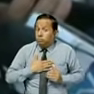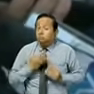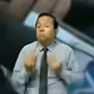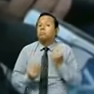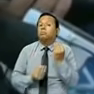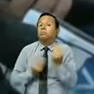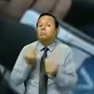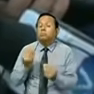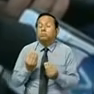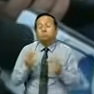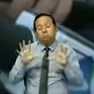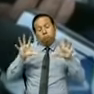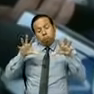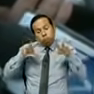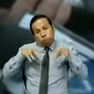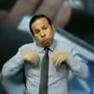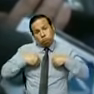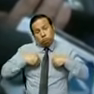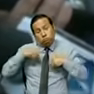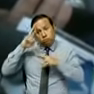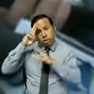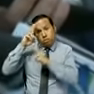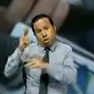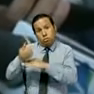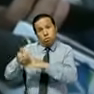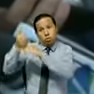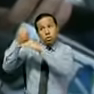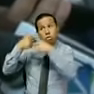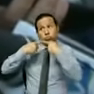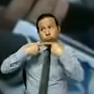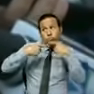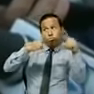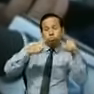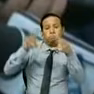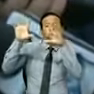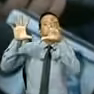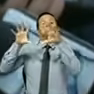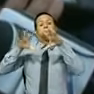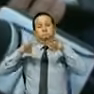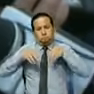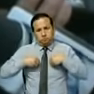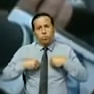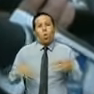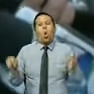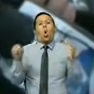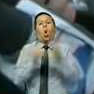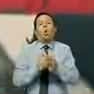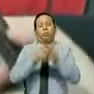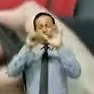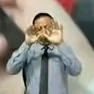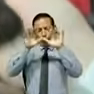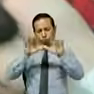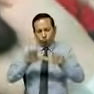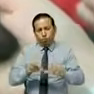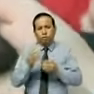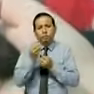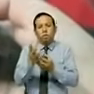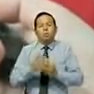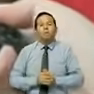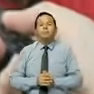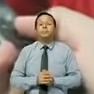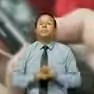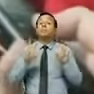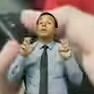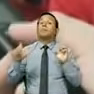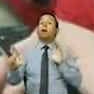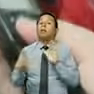lo que se debe de hacer es respetar la sentencia y volver a hacer el informe de la comisión de mesa. Dentro de lo jurídico, lo señala